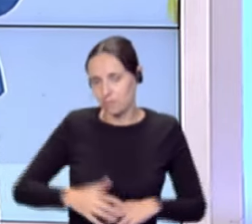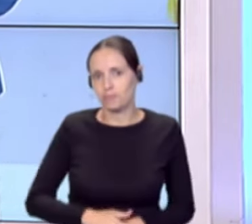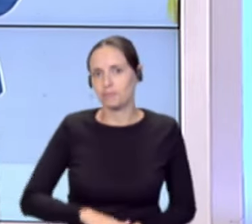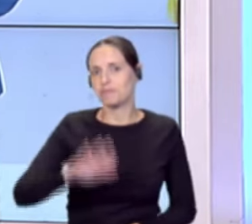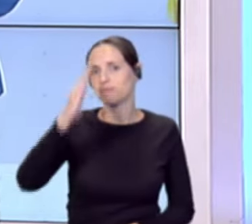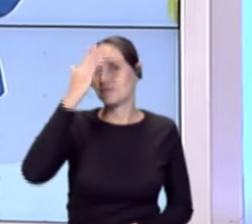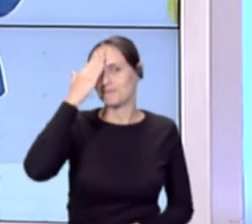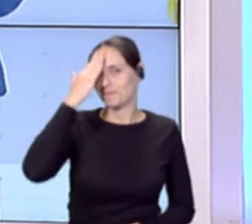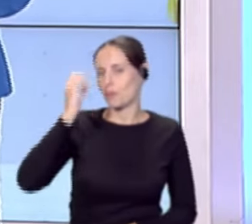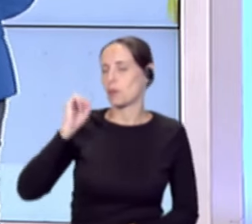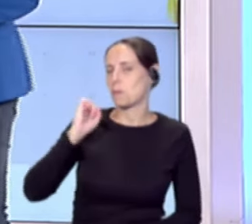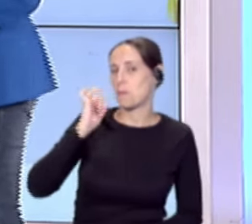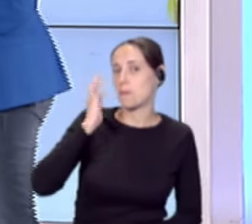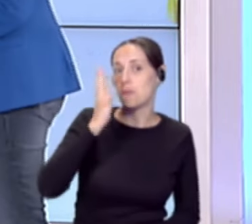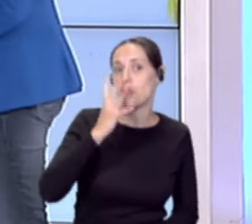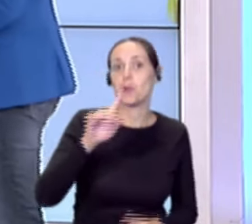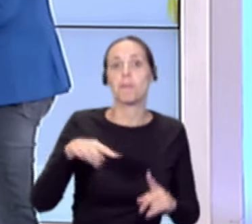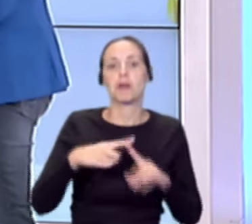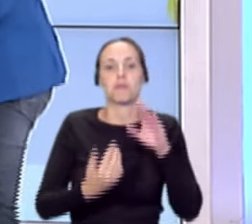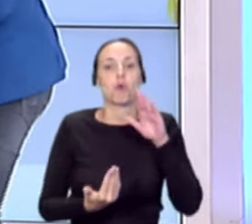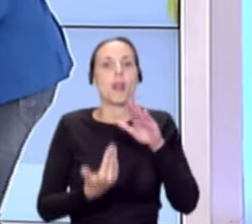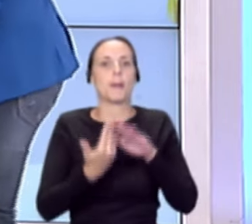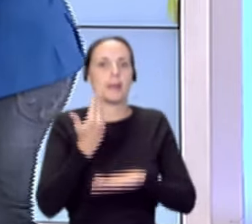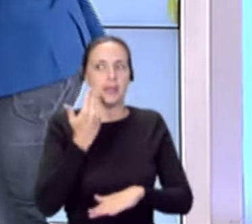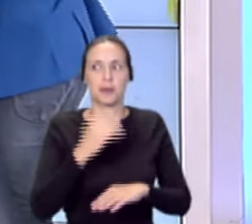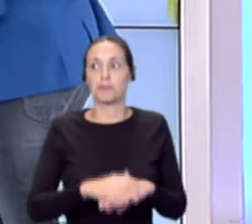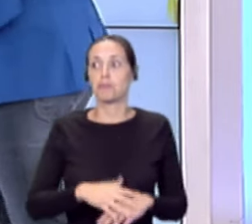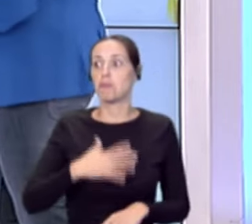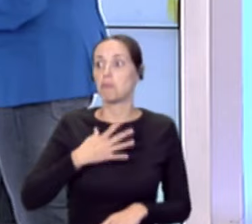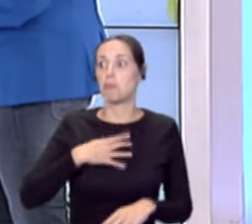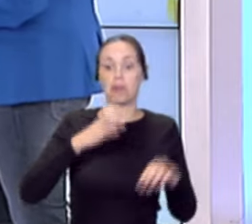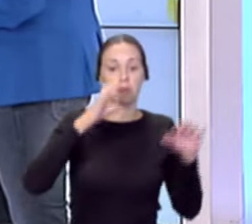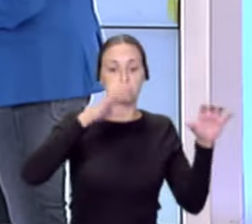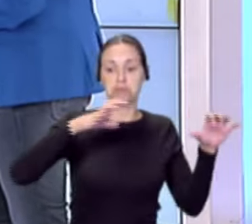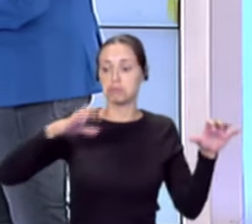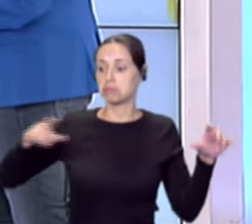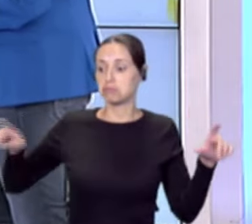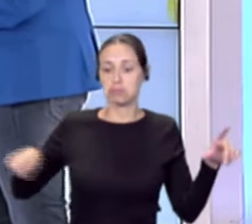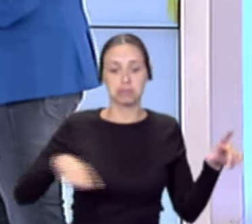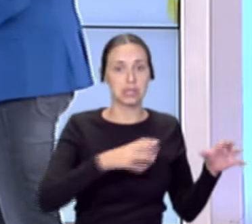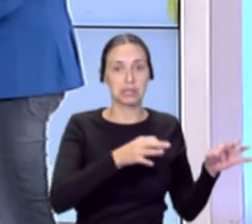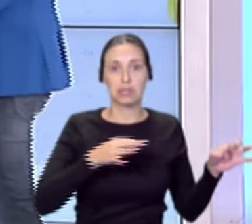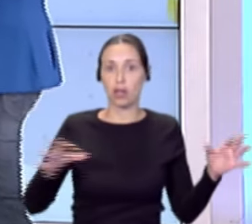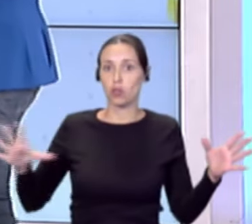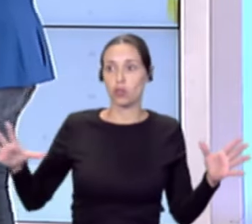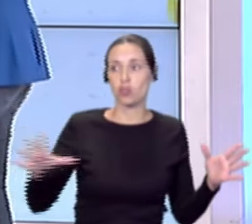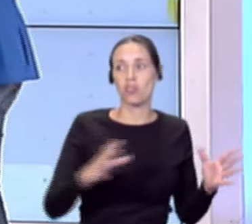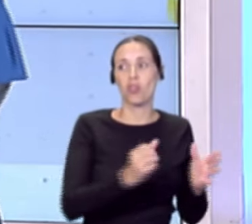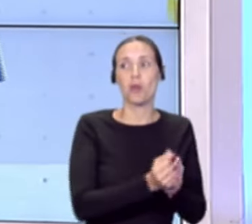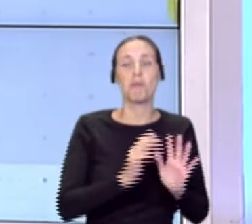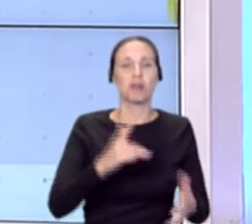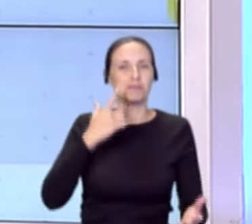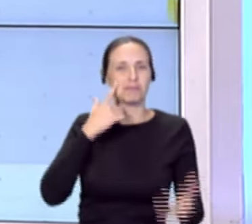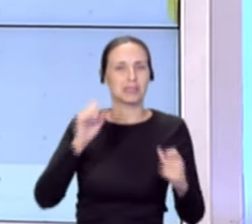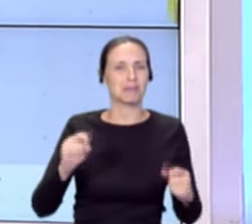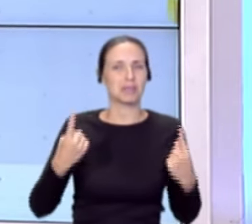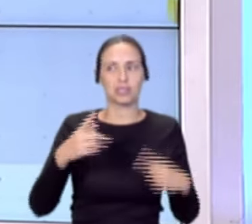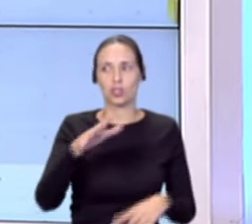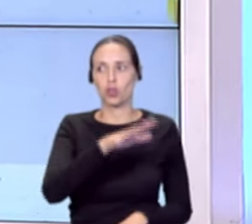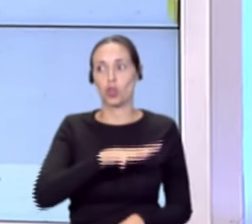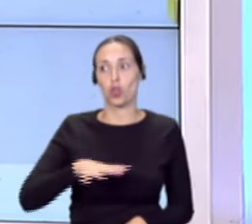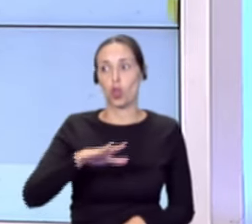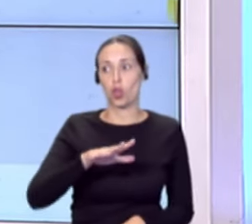durante la madrugada y en las primeras horas de la mañana. Puede llover en cualquier punto del archipiélago, pero las precipitaciones más destacables caerán